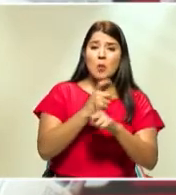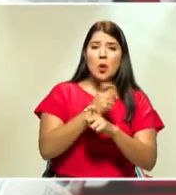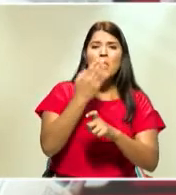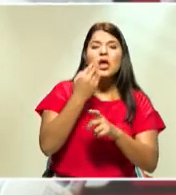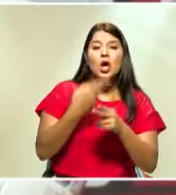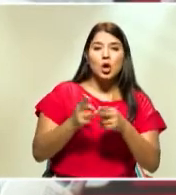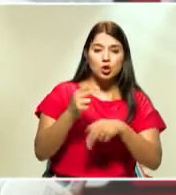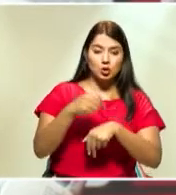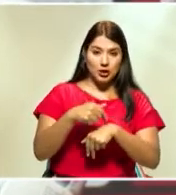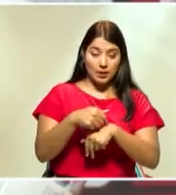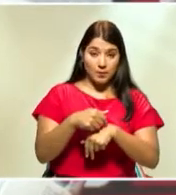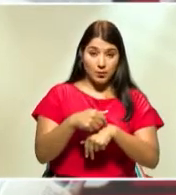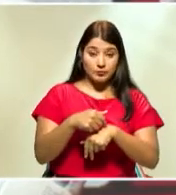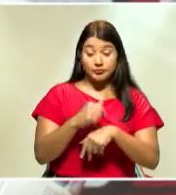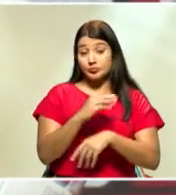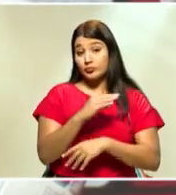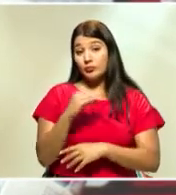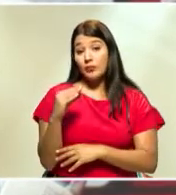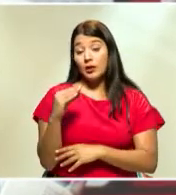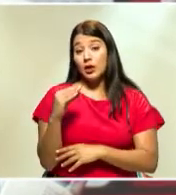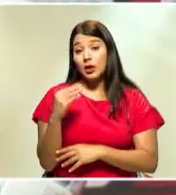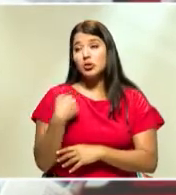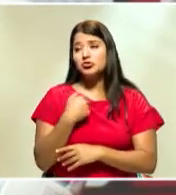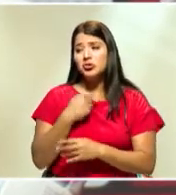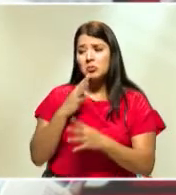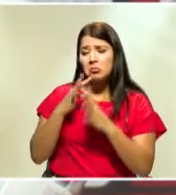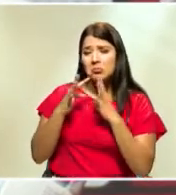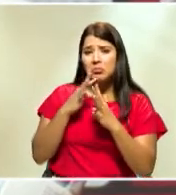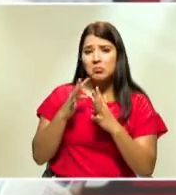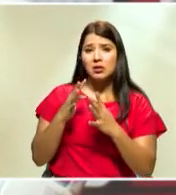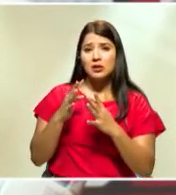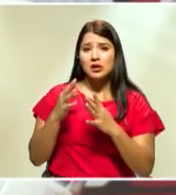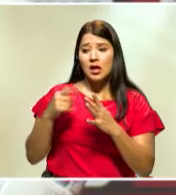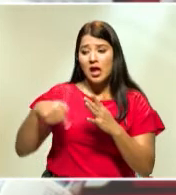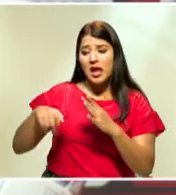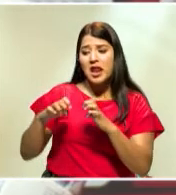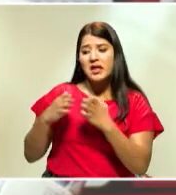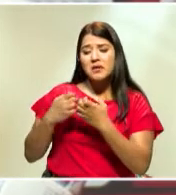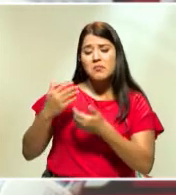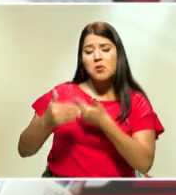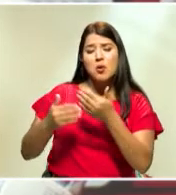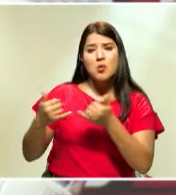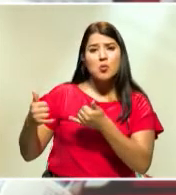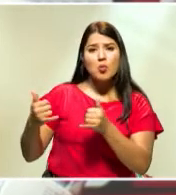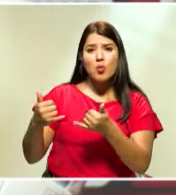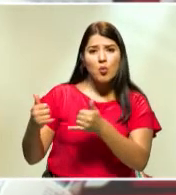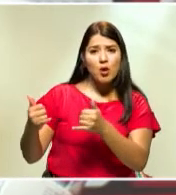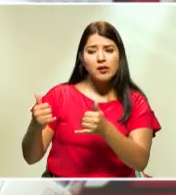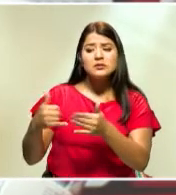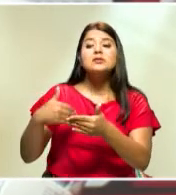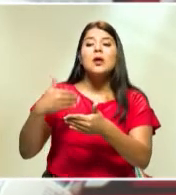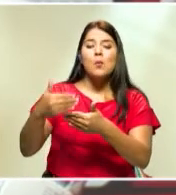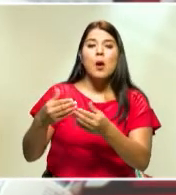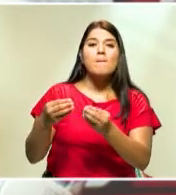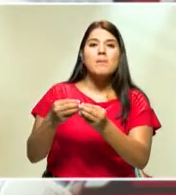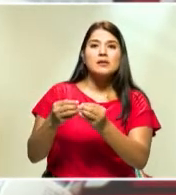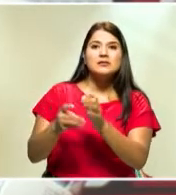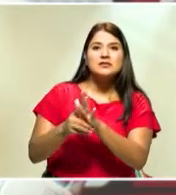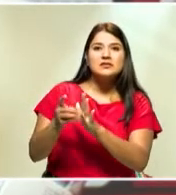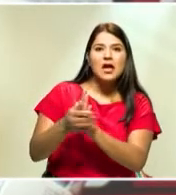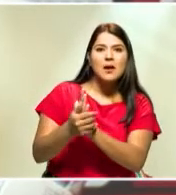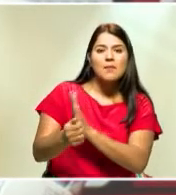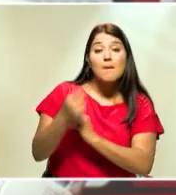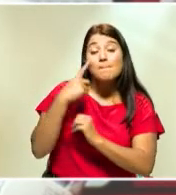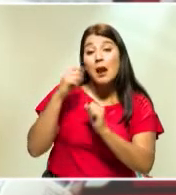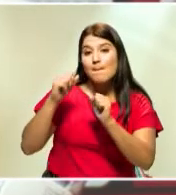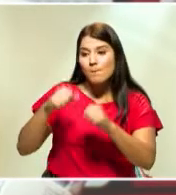tiempo y habíamos hablado que a medida que el plantel iba jugando los partidos, que nos íbamos a ir soltando seguramente para ir a